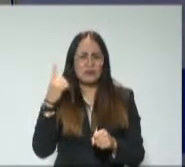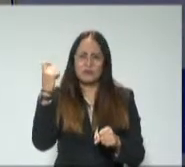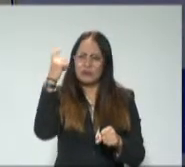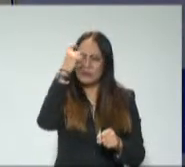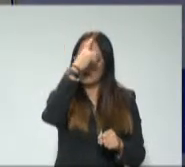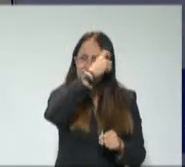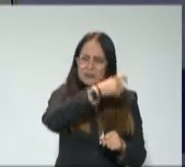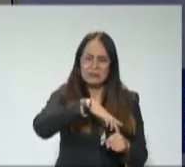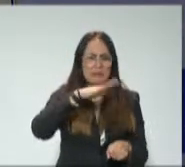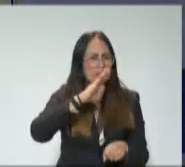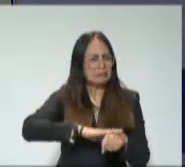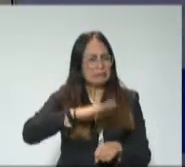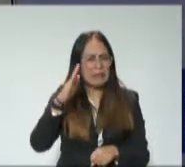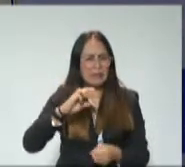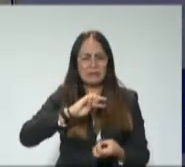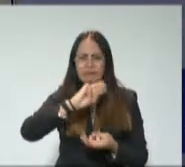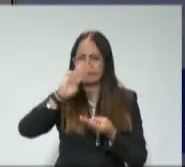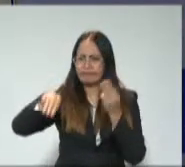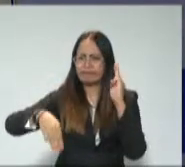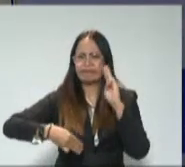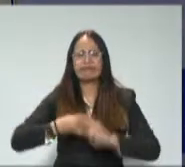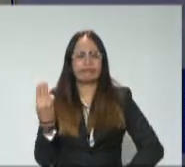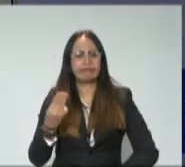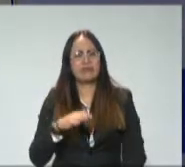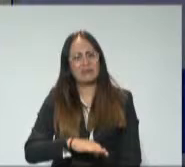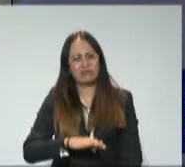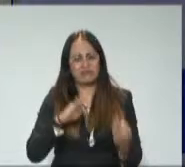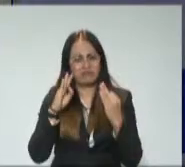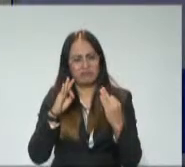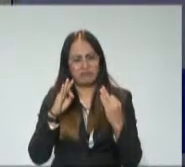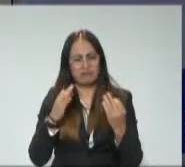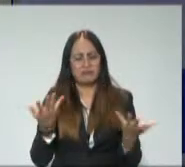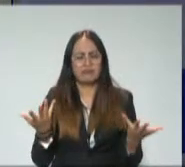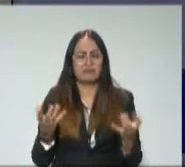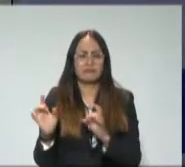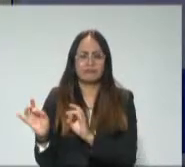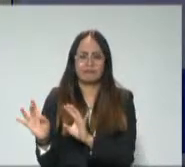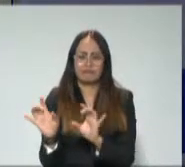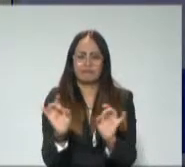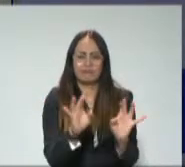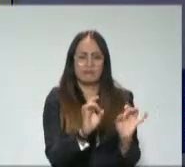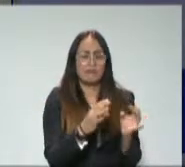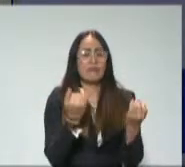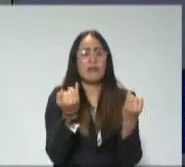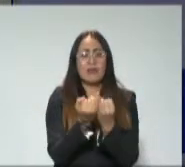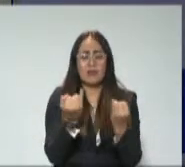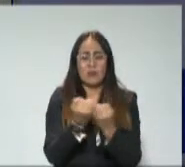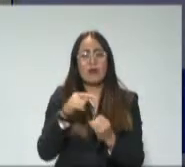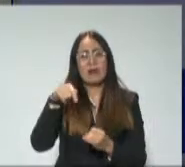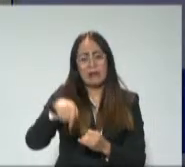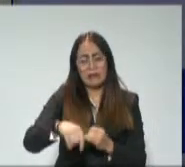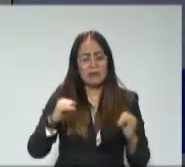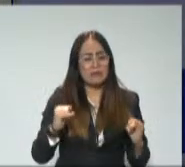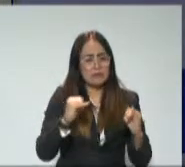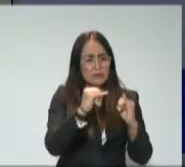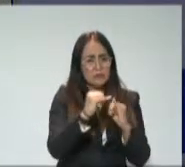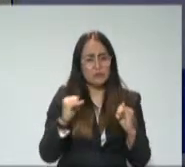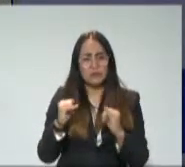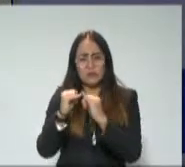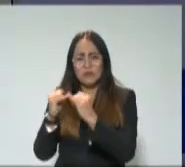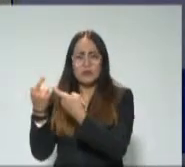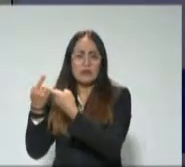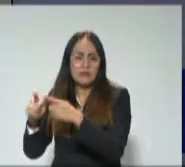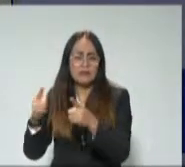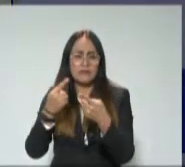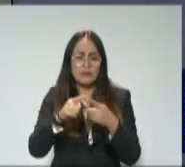en el mundo y desde luego uno de los retos eh públicos que como instituciones tenemos